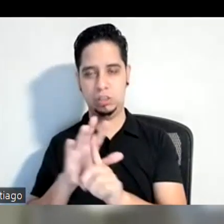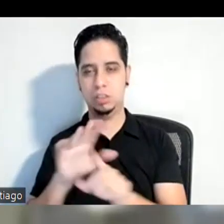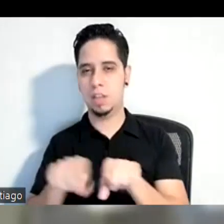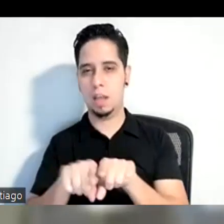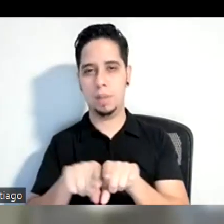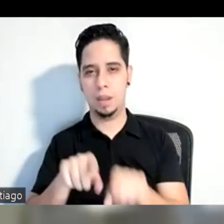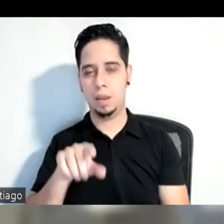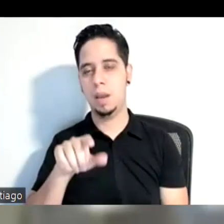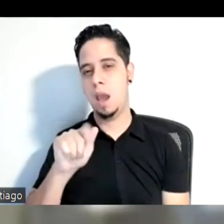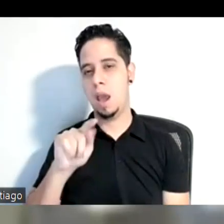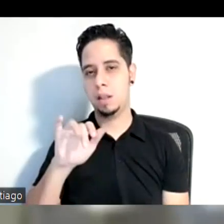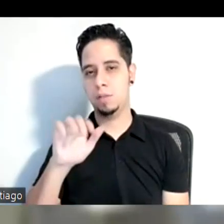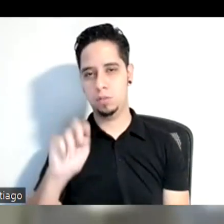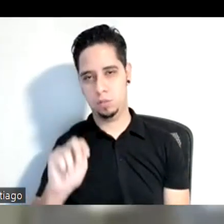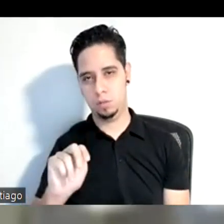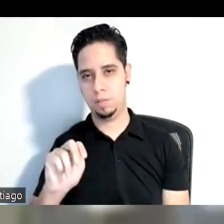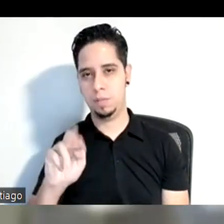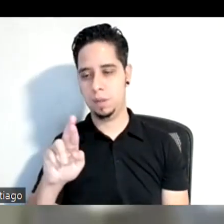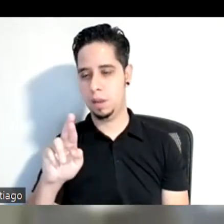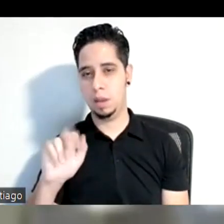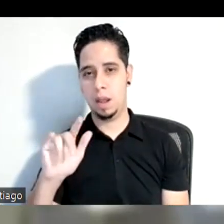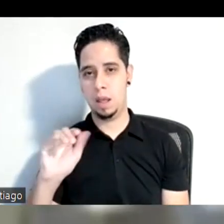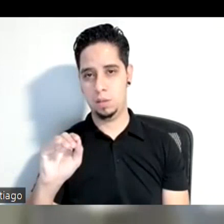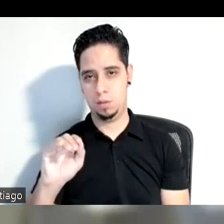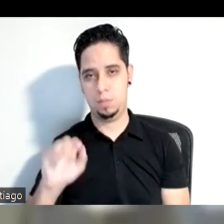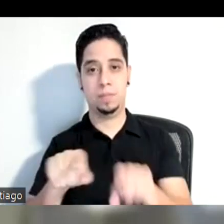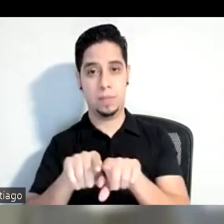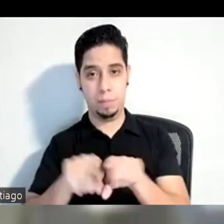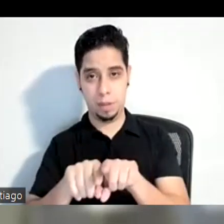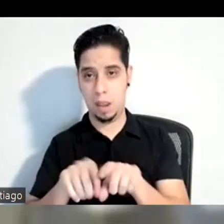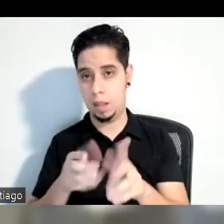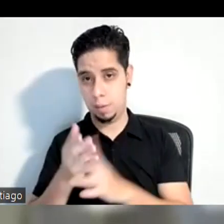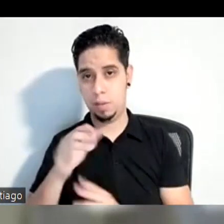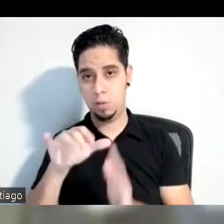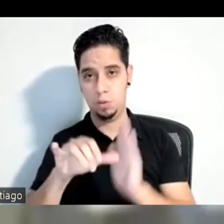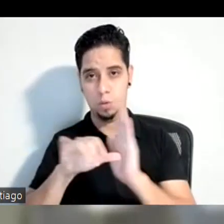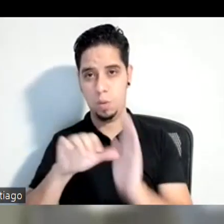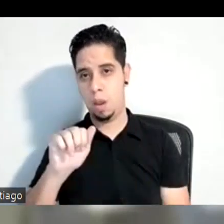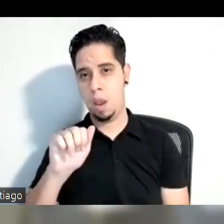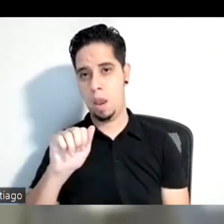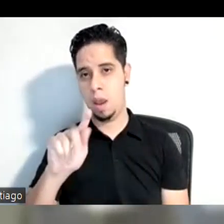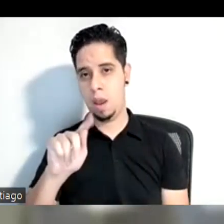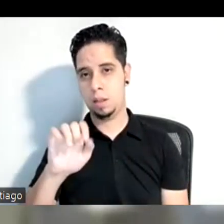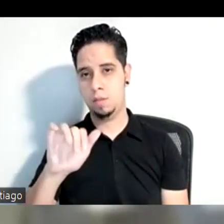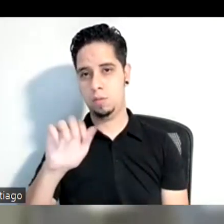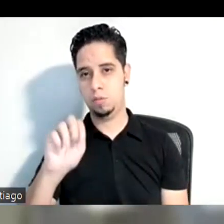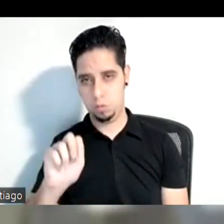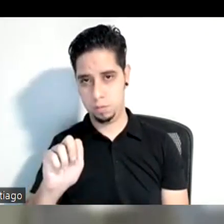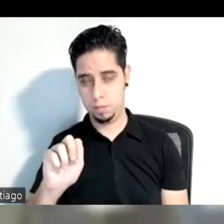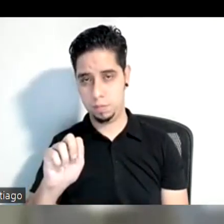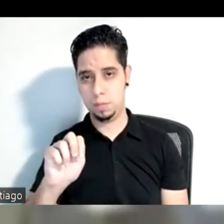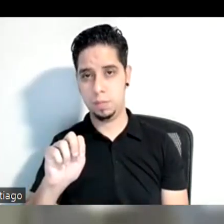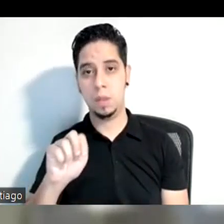como Artefusión Radio. Y nos pueden seguir también en nuestro canal de YouTube, Artefusión. Es importante que en todas